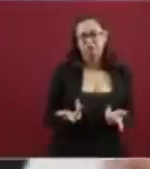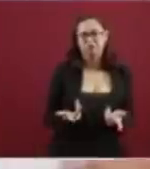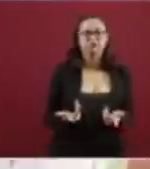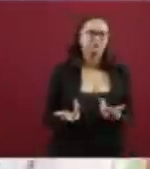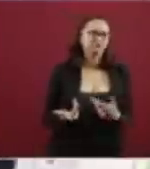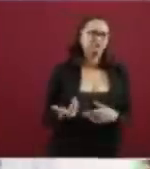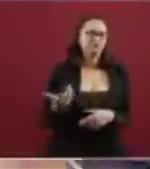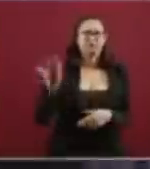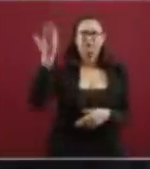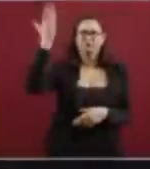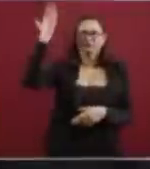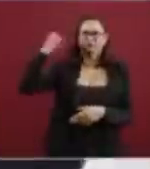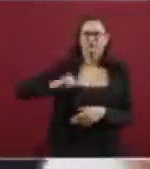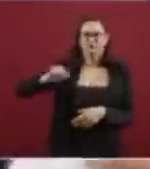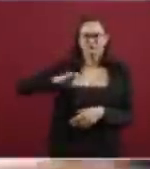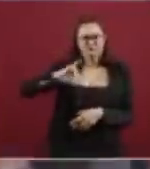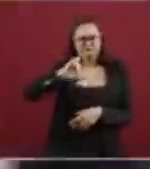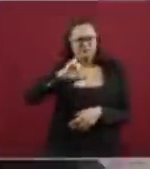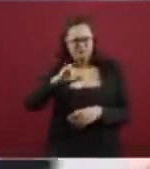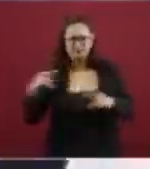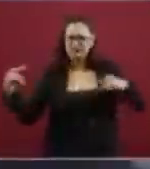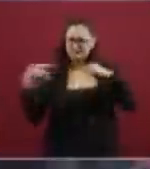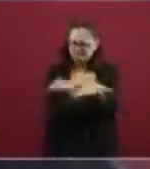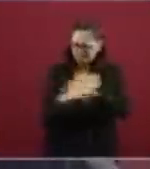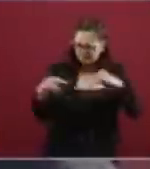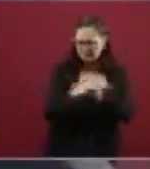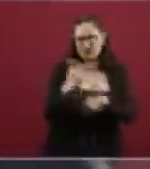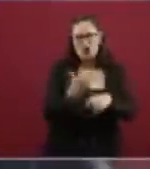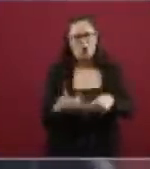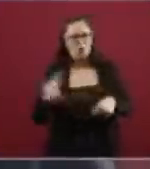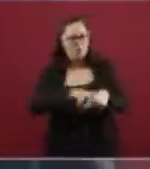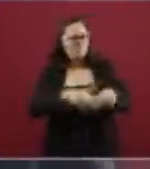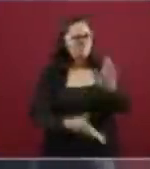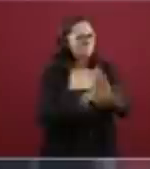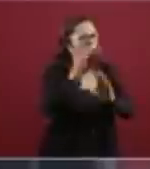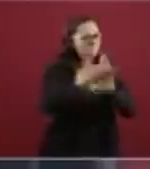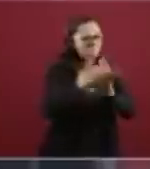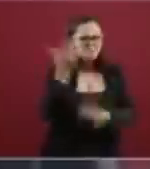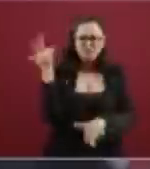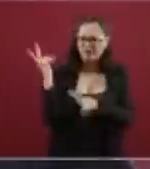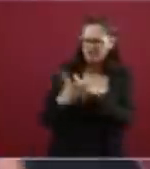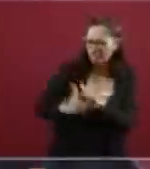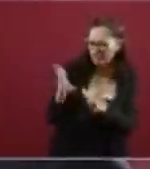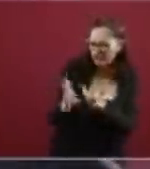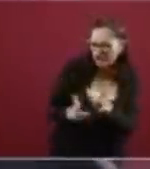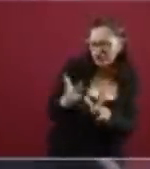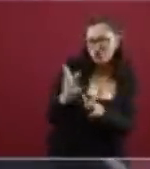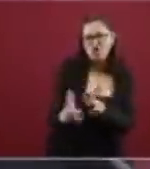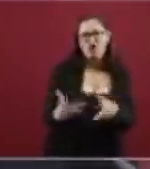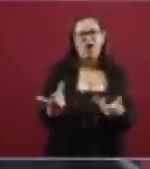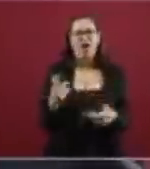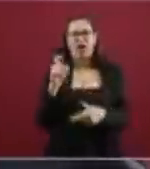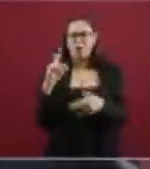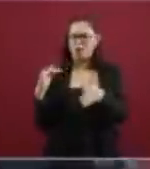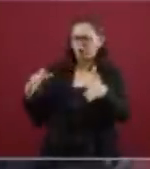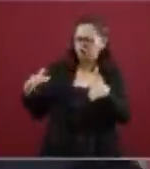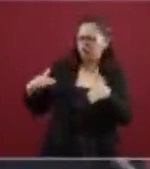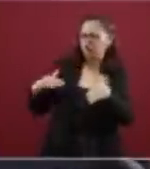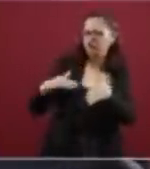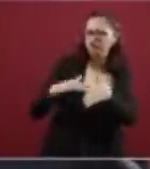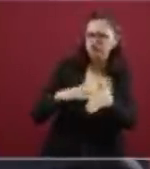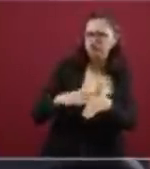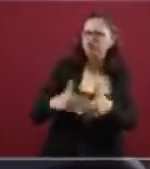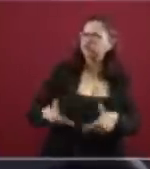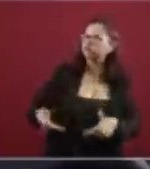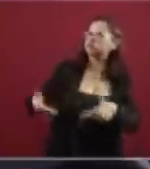presas, carreteras, hospitales, ferrocarriles, todo eso que se